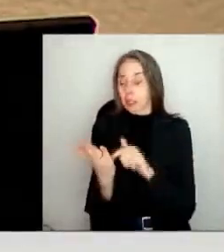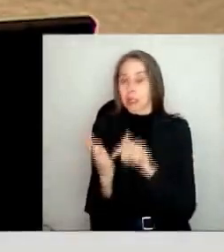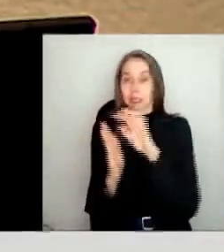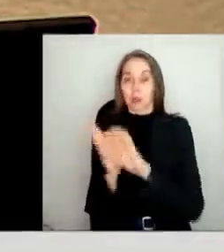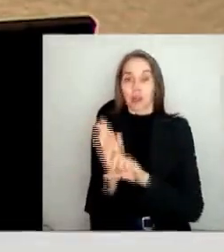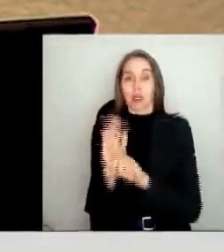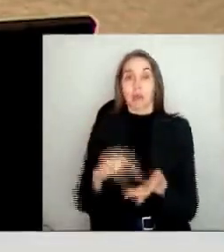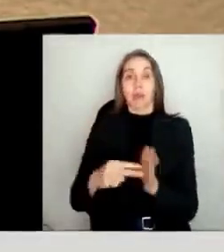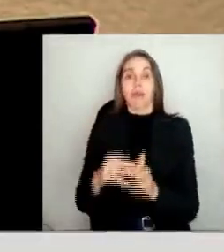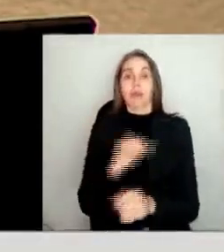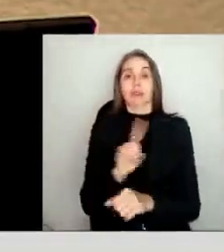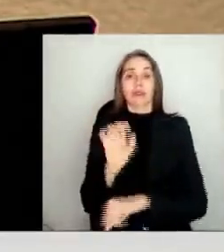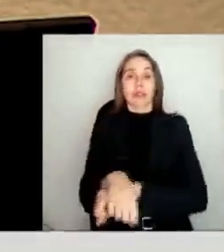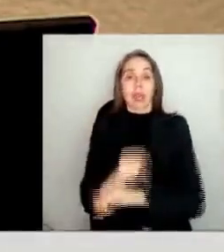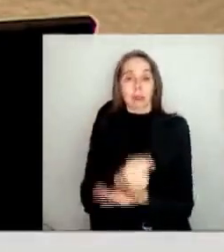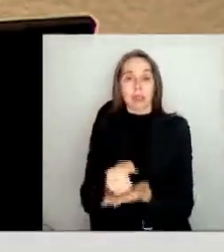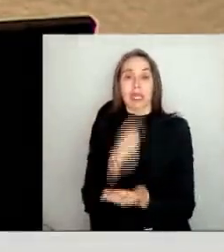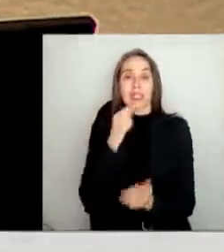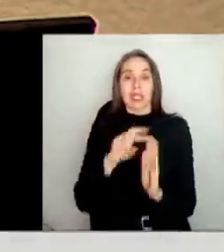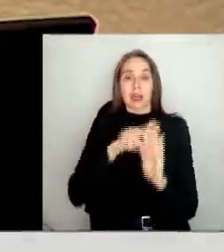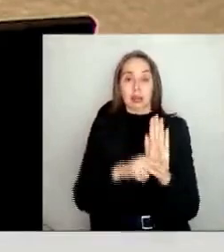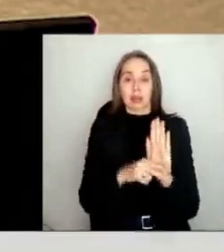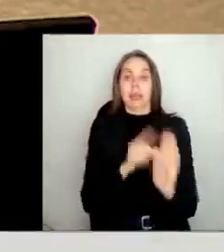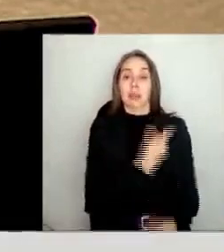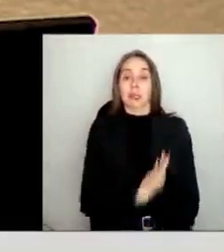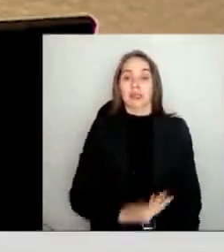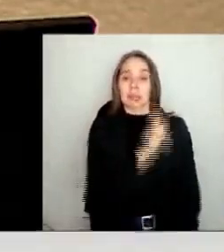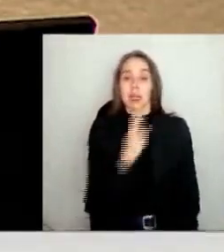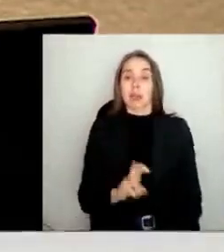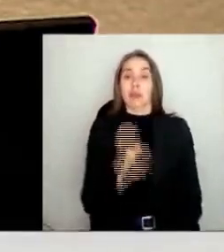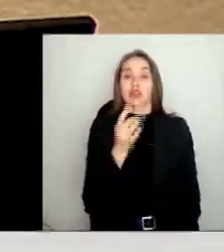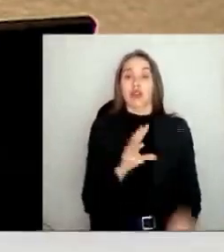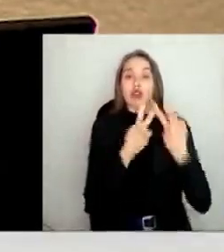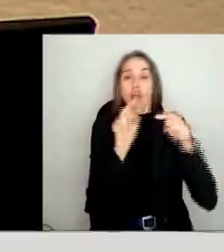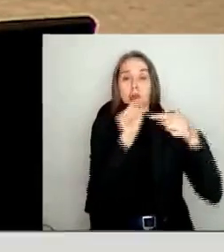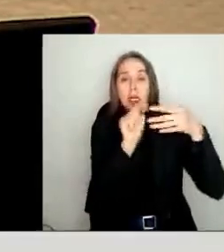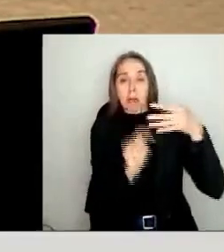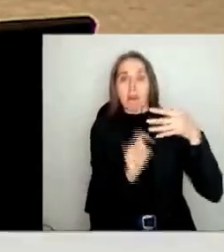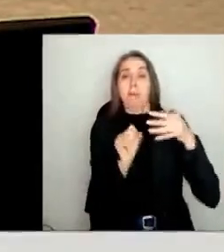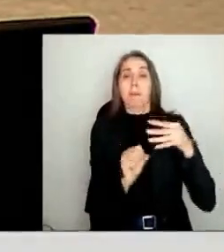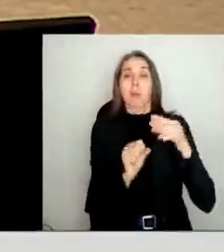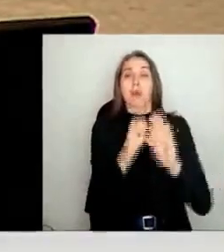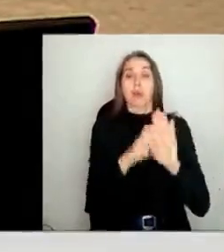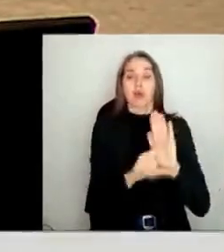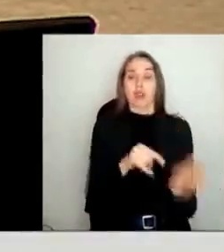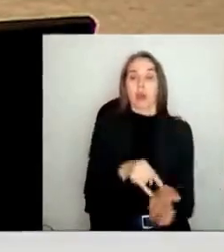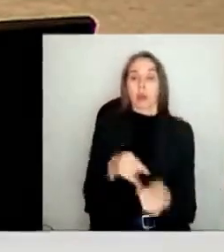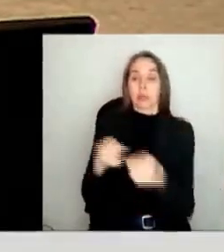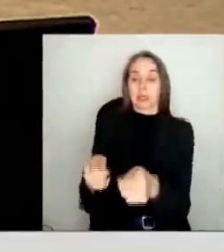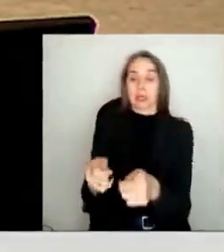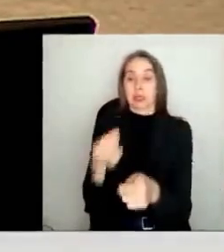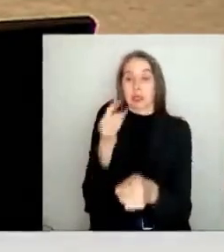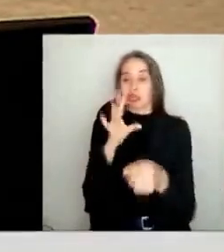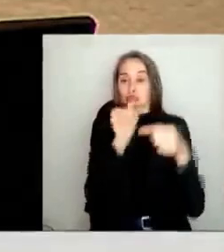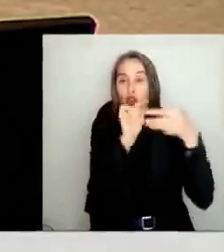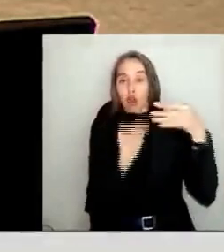quieren modificar lo que es la iniciativa exclusiva del presidente las materias que son de iniciativa exclusiva del presidente señora presidenta Entonces que se haga